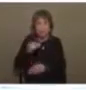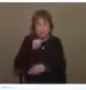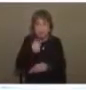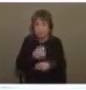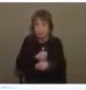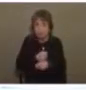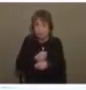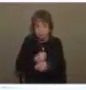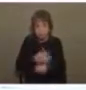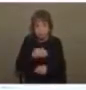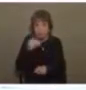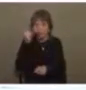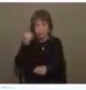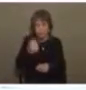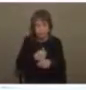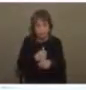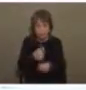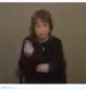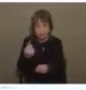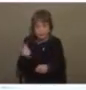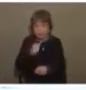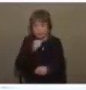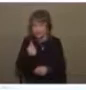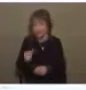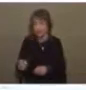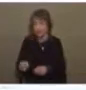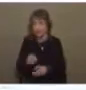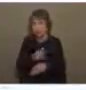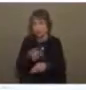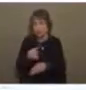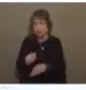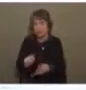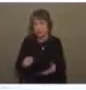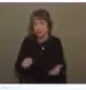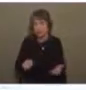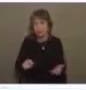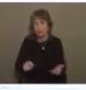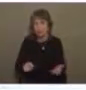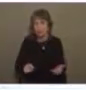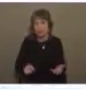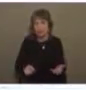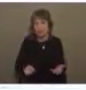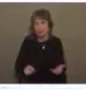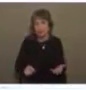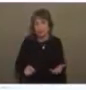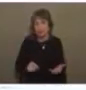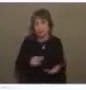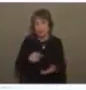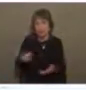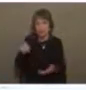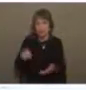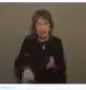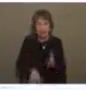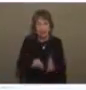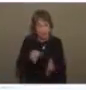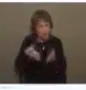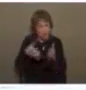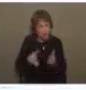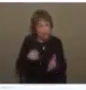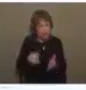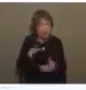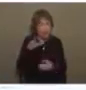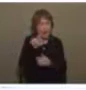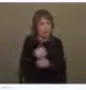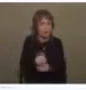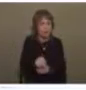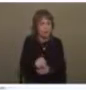unos leakages inmensos en esa economía y hay que buscar una forma de capturar más de esa actividad económica y que se quede circulando dentro de la